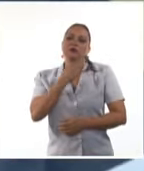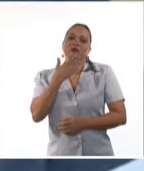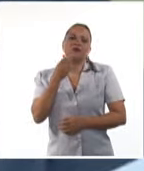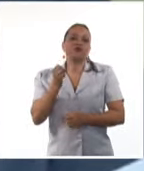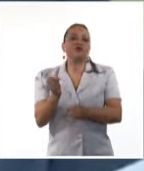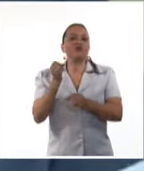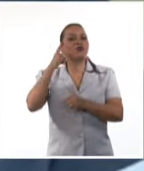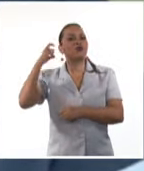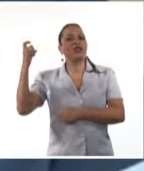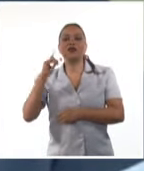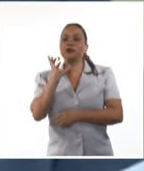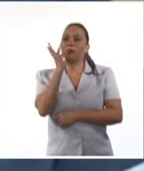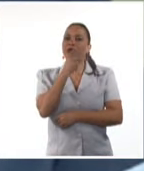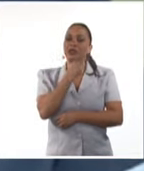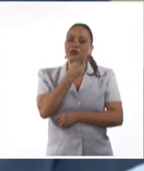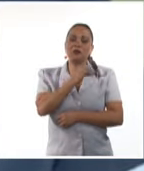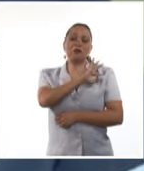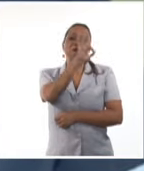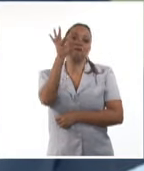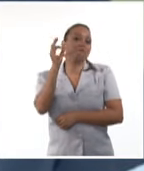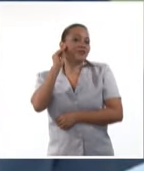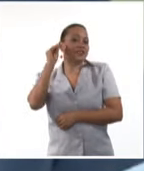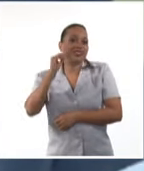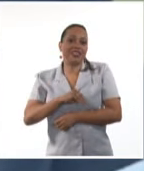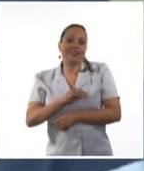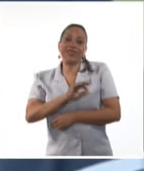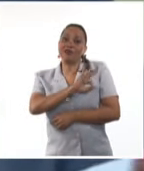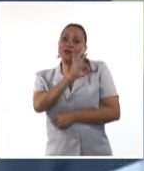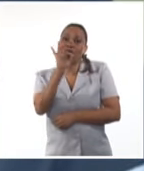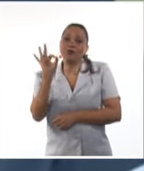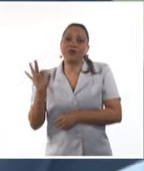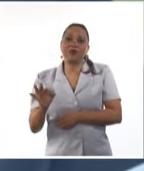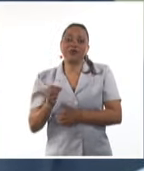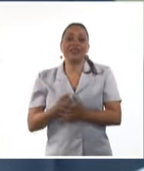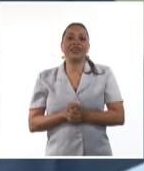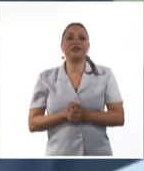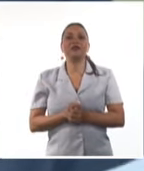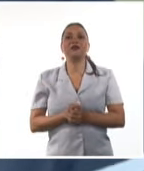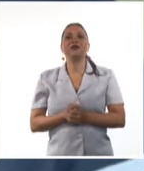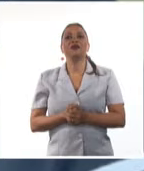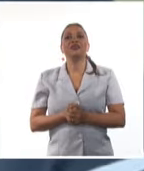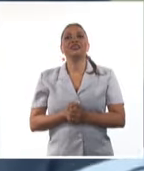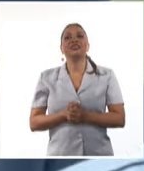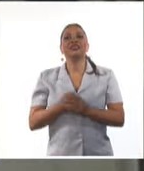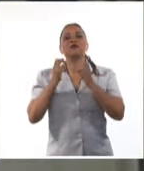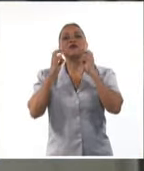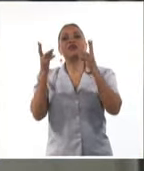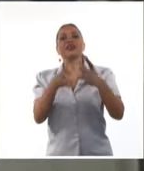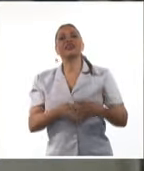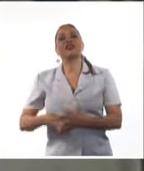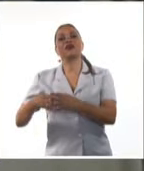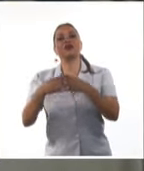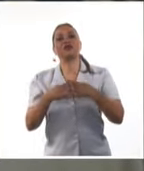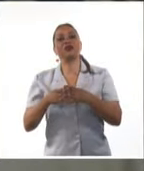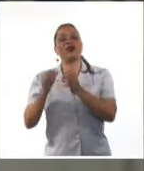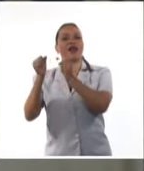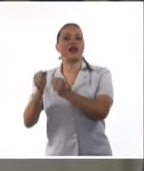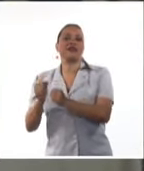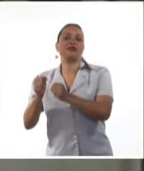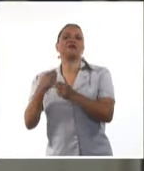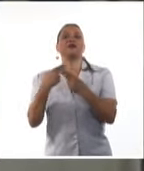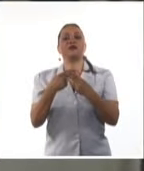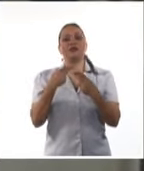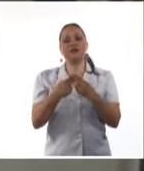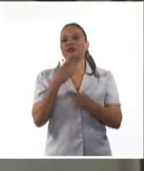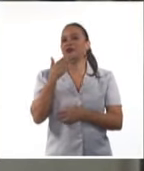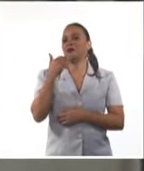lindo. Pero yo nunca sabía que yo iba... Viví casi toda mi vida en Estados Unidos y mi confianza fue tan buena